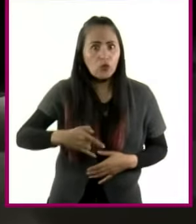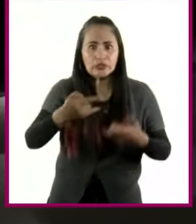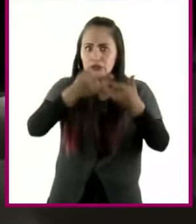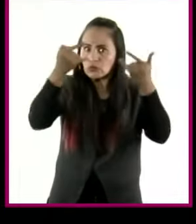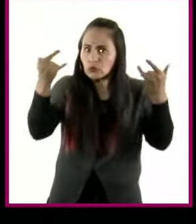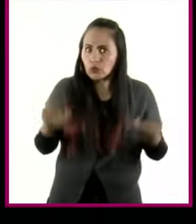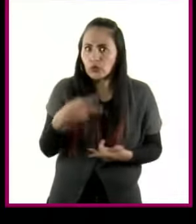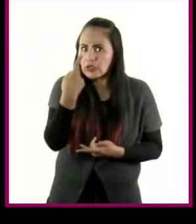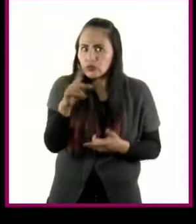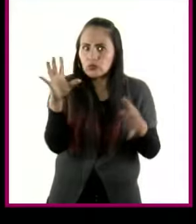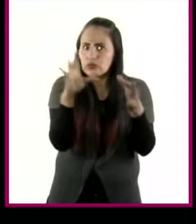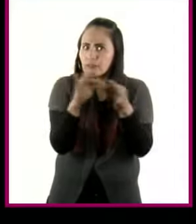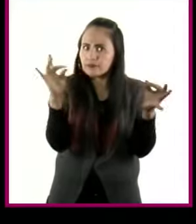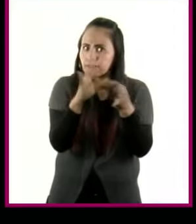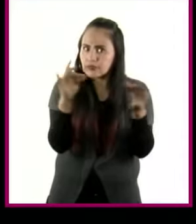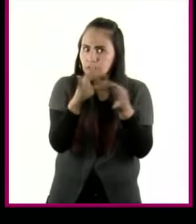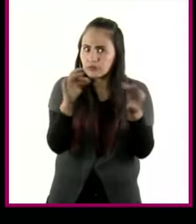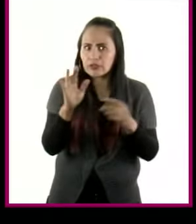experiencia.